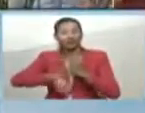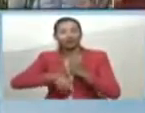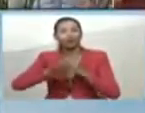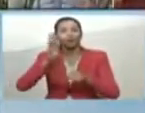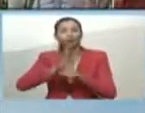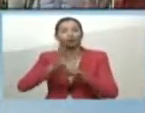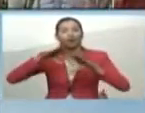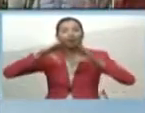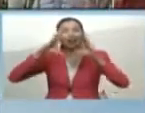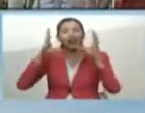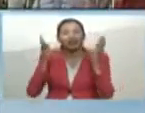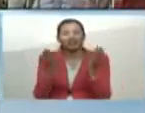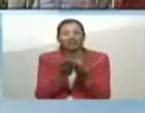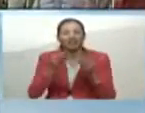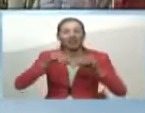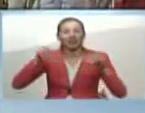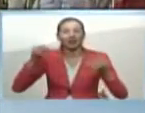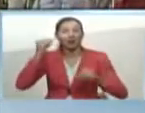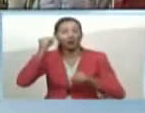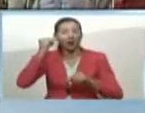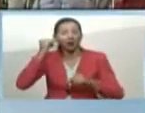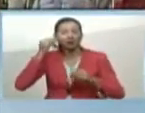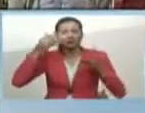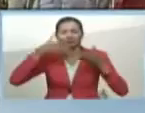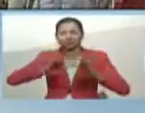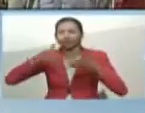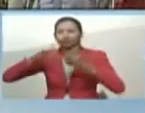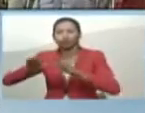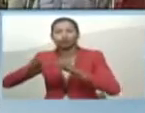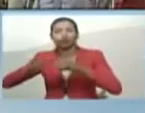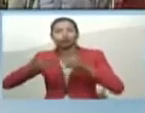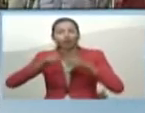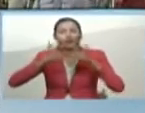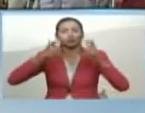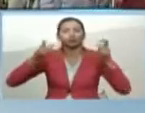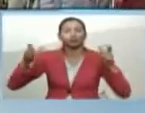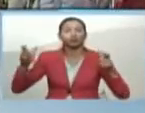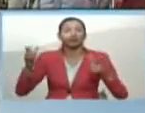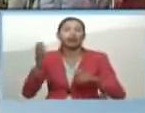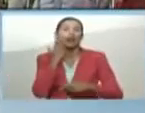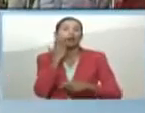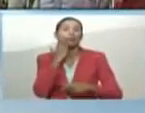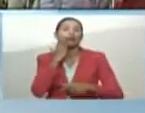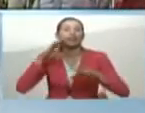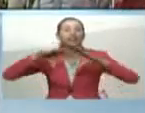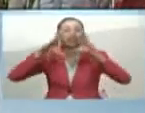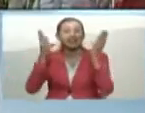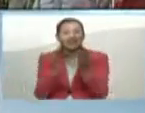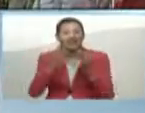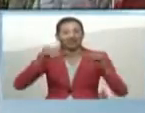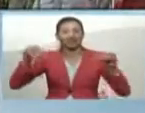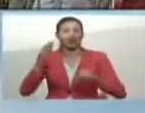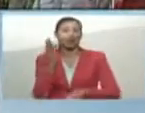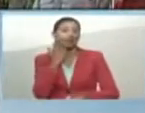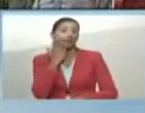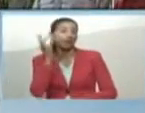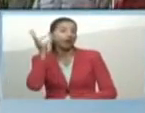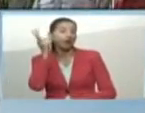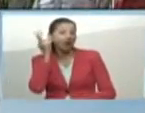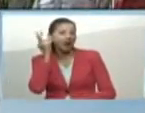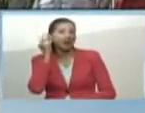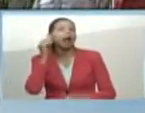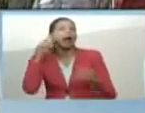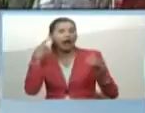como mujeres que paren la patria matria, presidente, esa mujer que está en el barrio, que está en